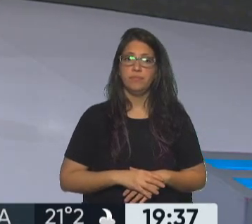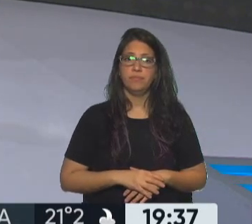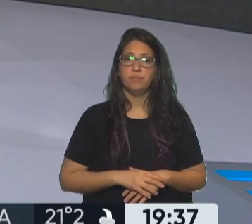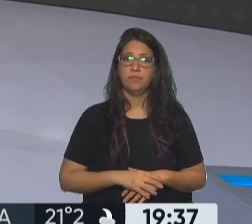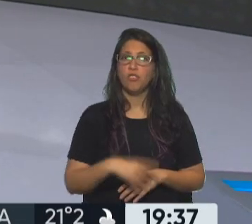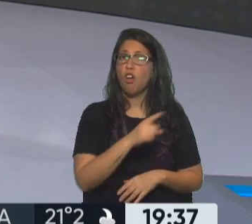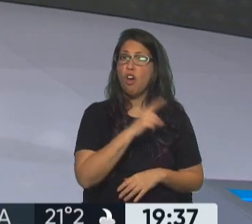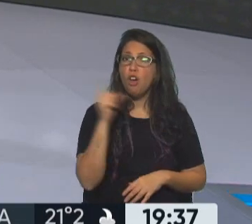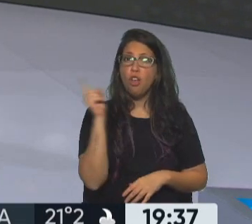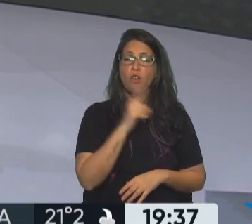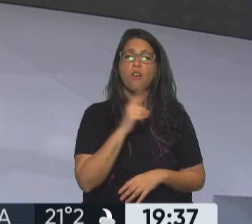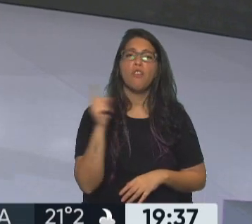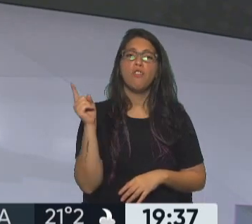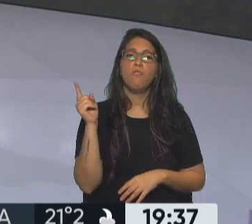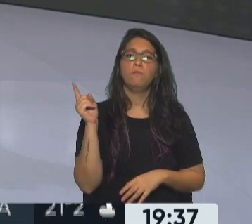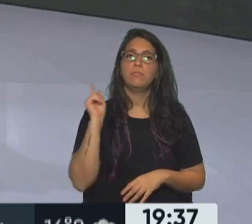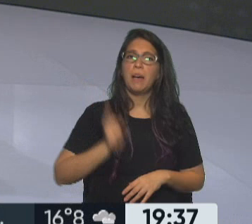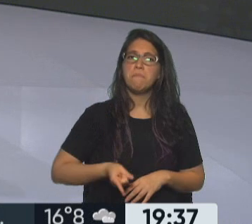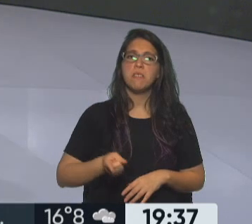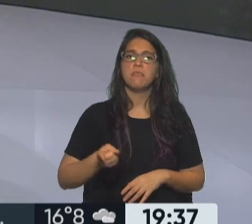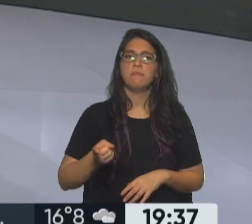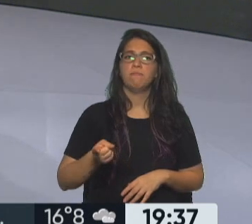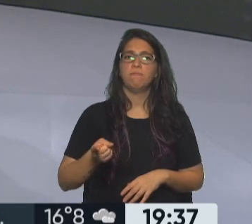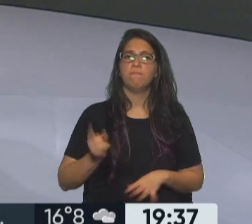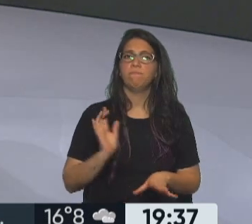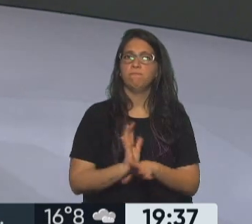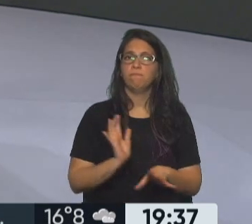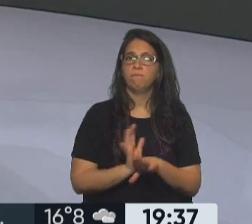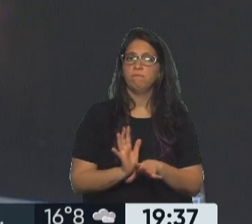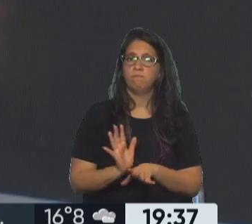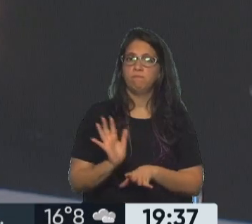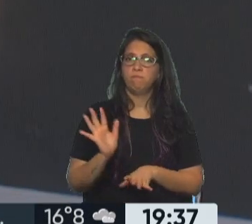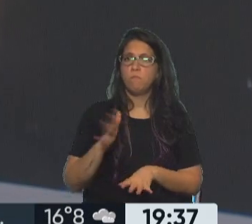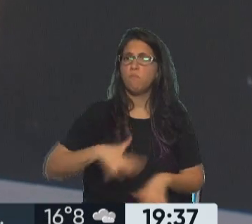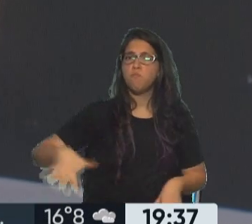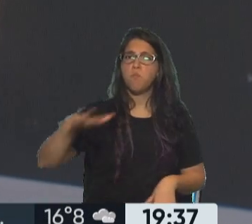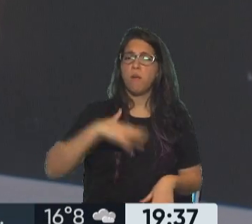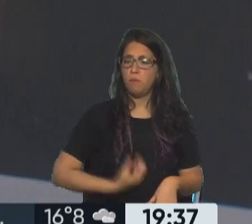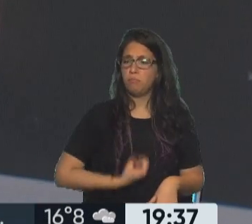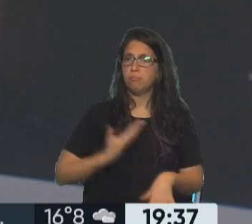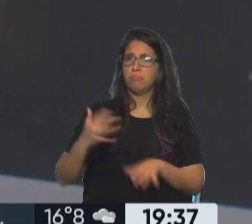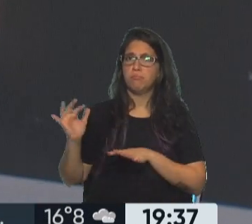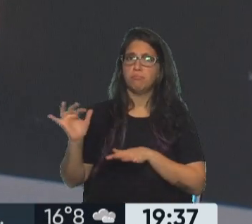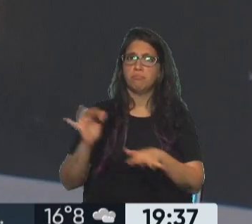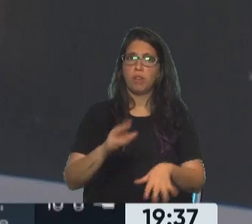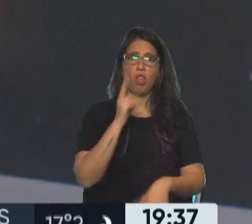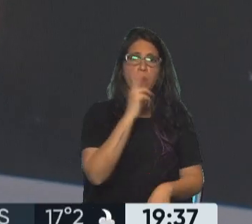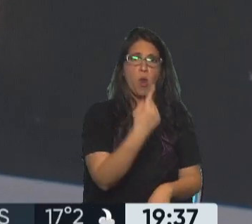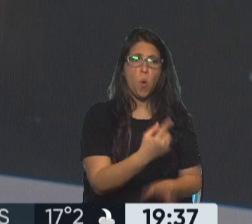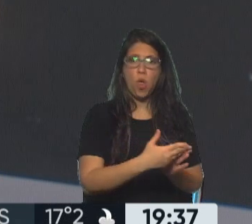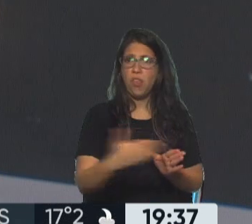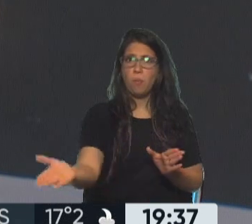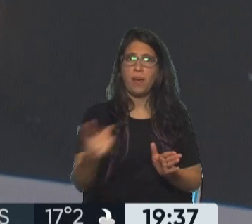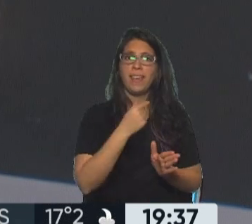da además la organización espontánea de un pueblo que después del 2001 se quiere